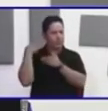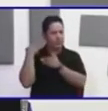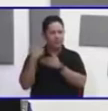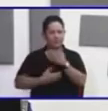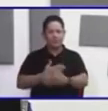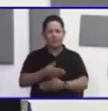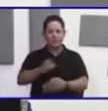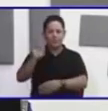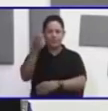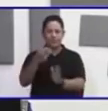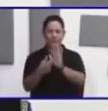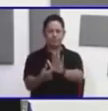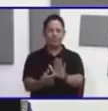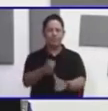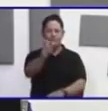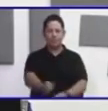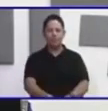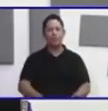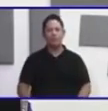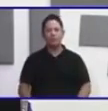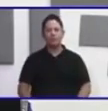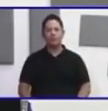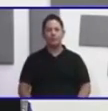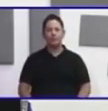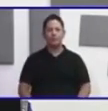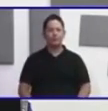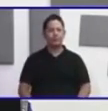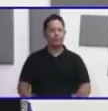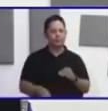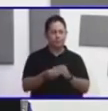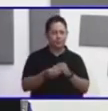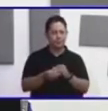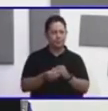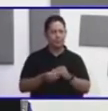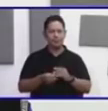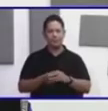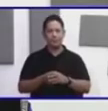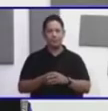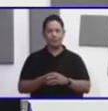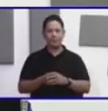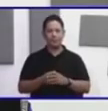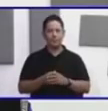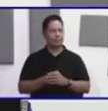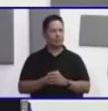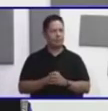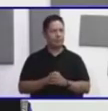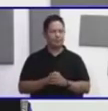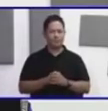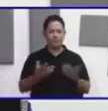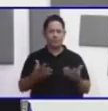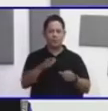presentarlo ante las autoridades. Y un hecho que se presenta también en el